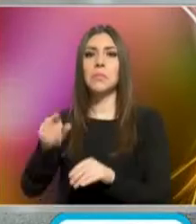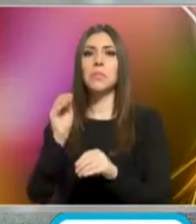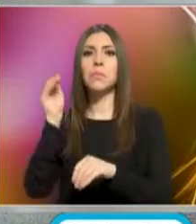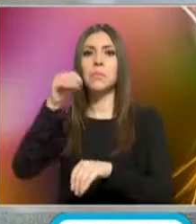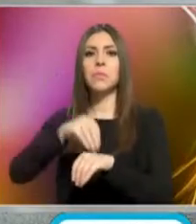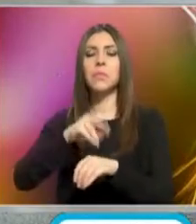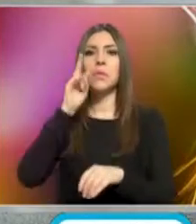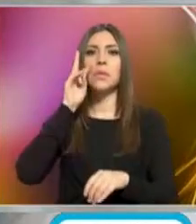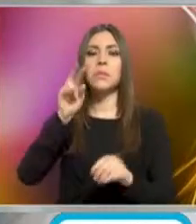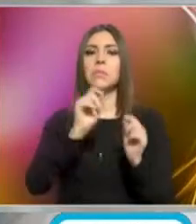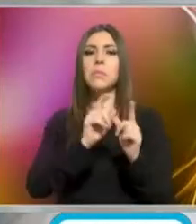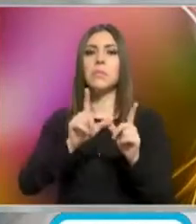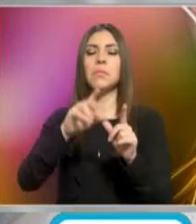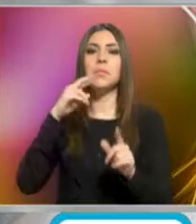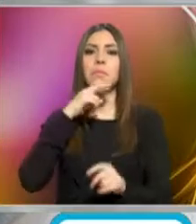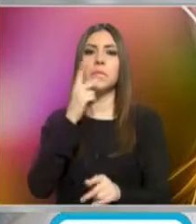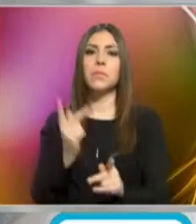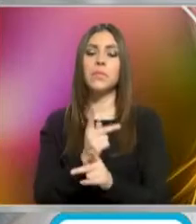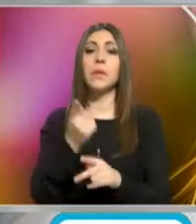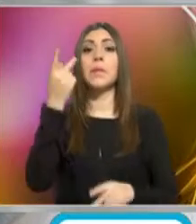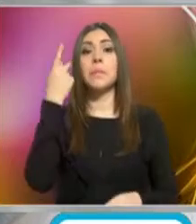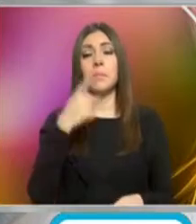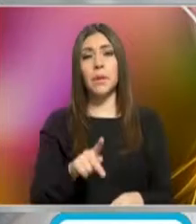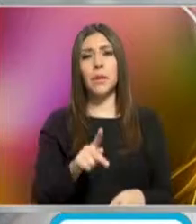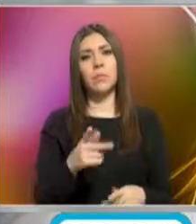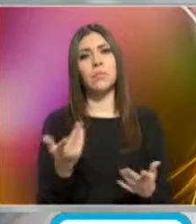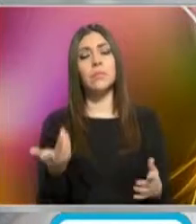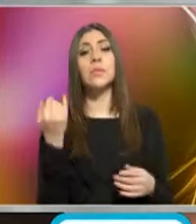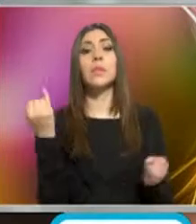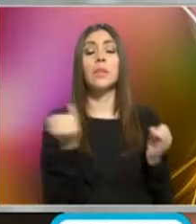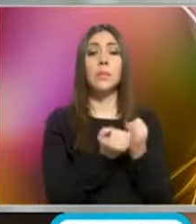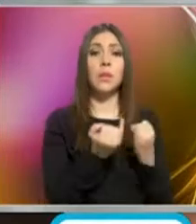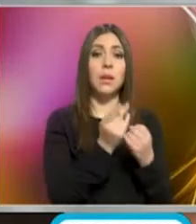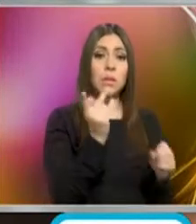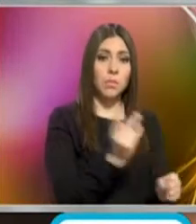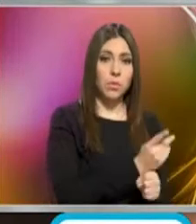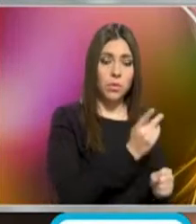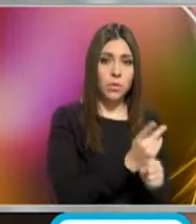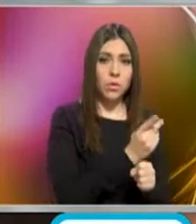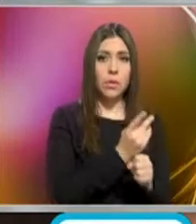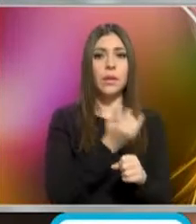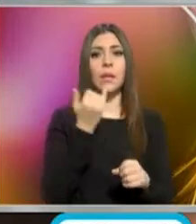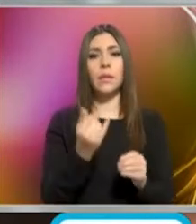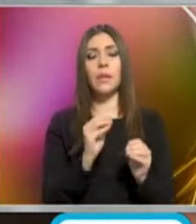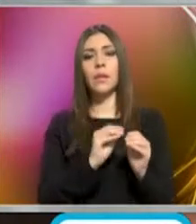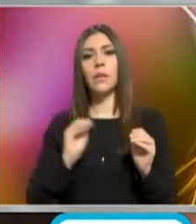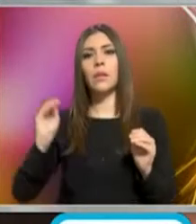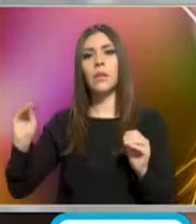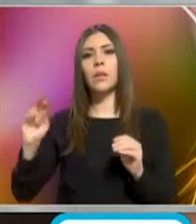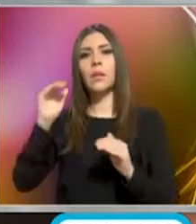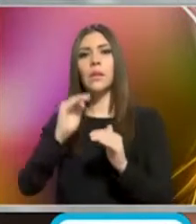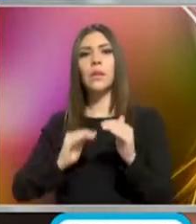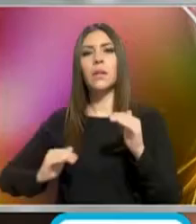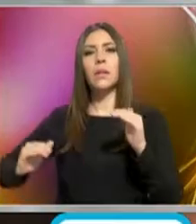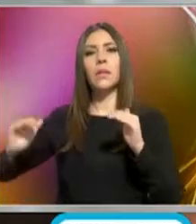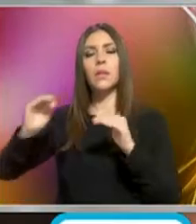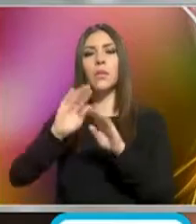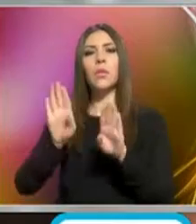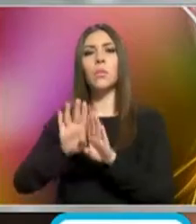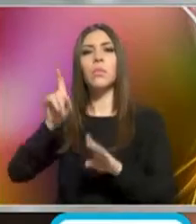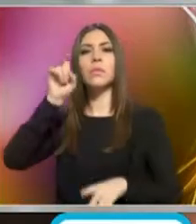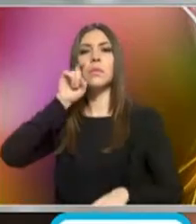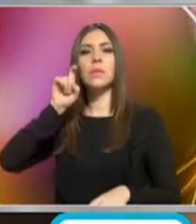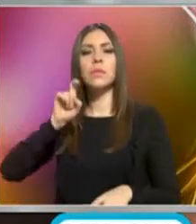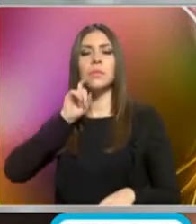de contenido. Irene, pero ¿es lo mismo la pornografía y el contenido altamente erótico? ¿Se puede decir que